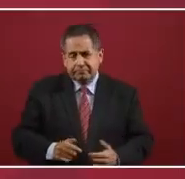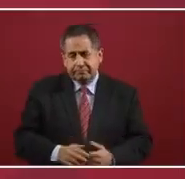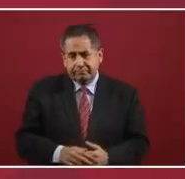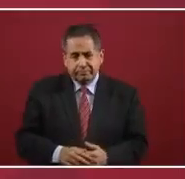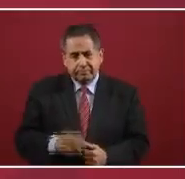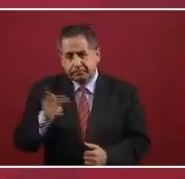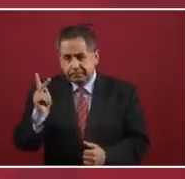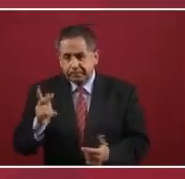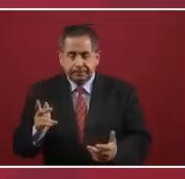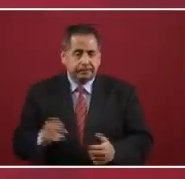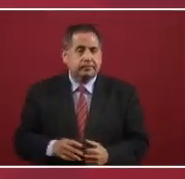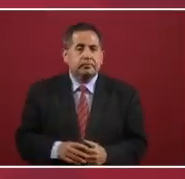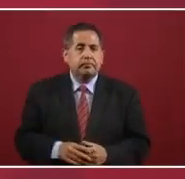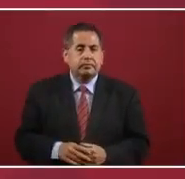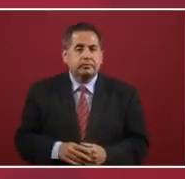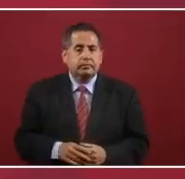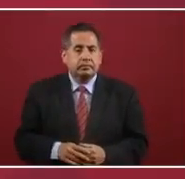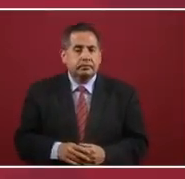pero